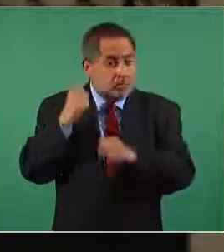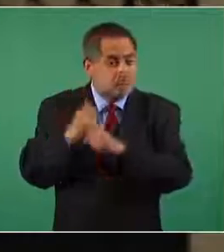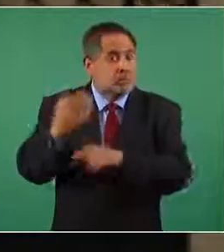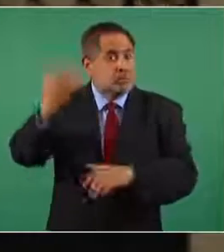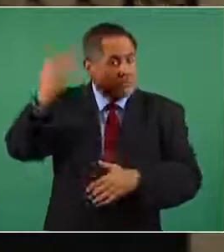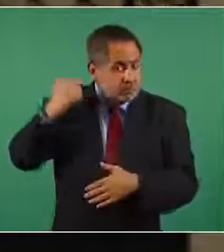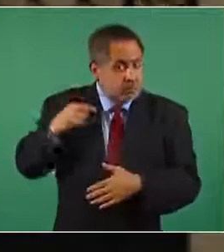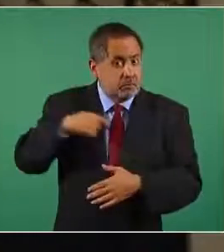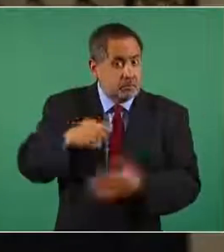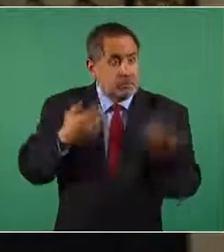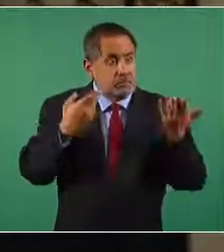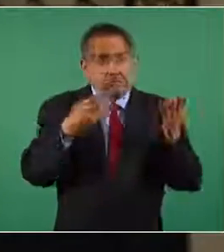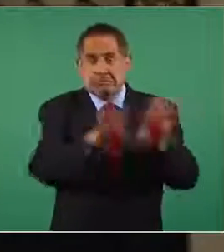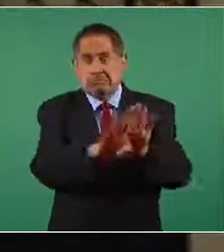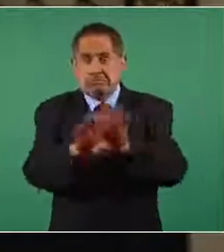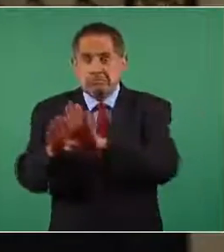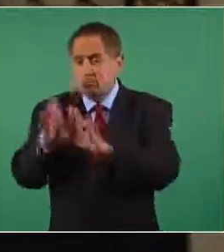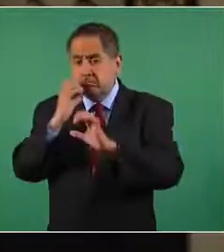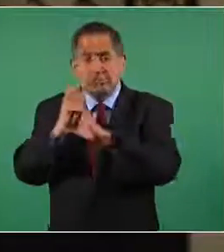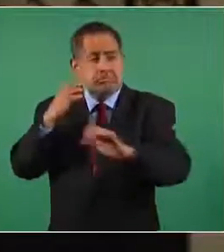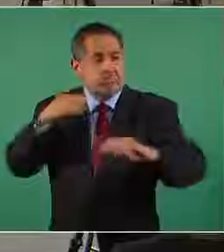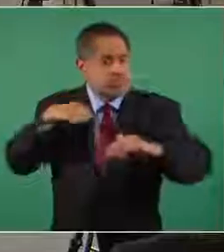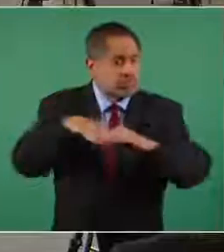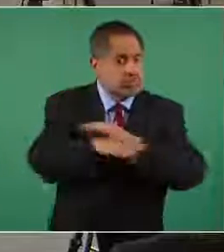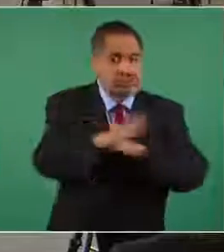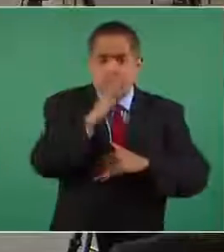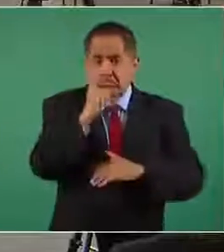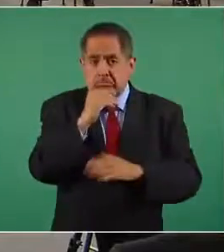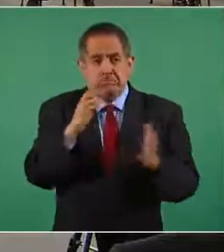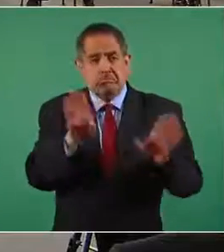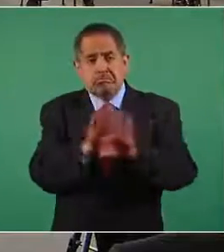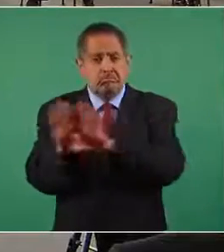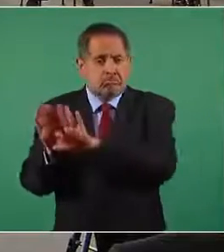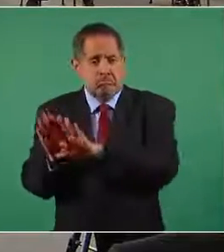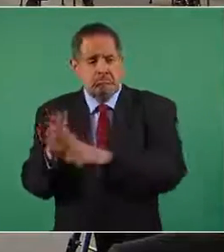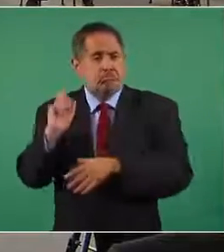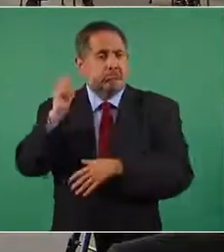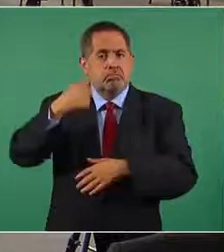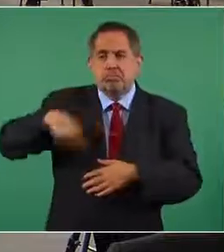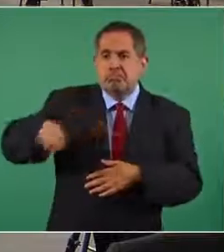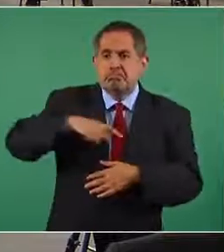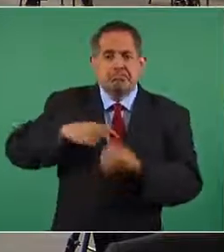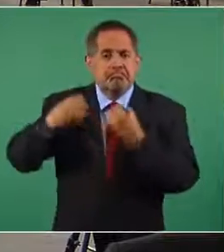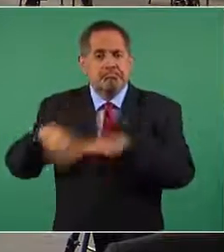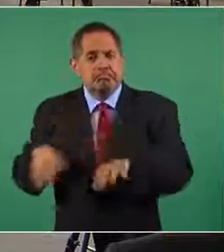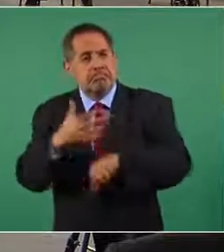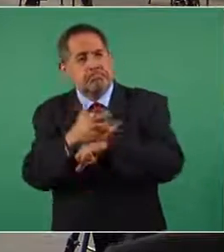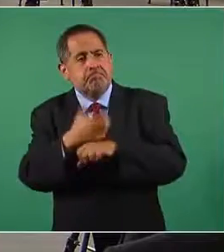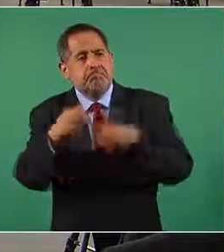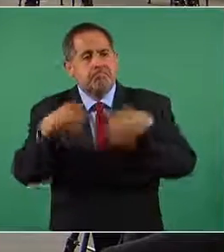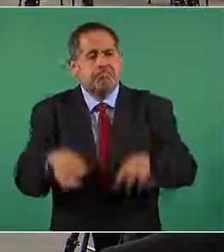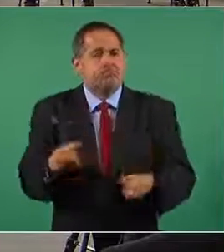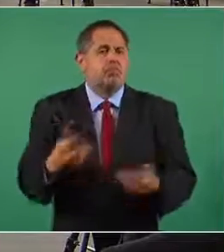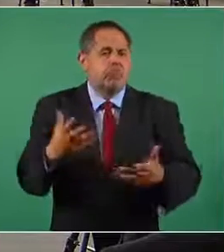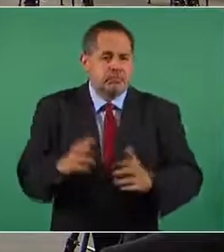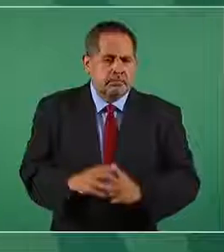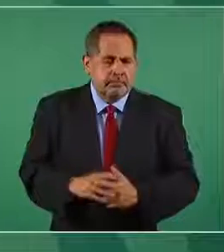canciller estos datos para ambos lados de la frontera. Sería mi primera pregunta. Bueno,